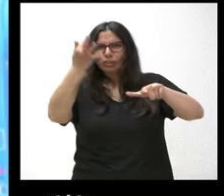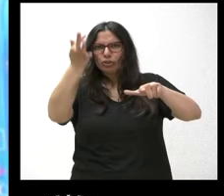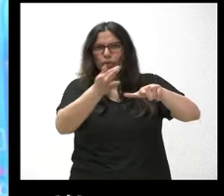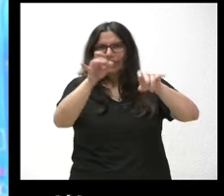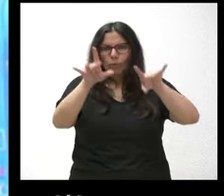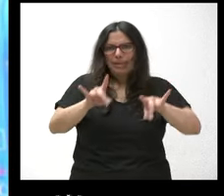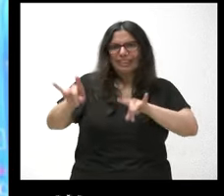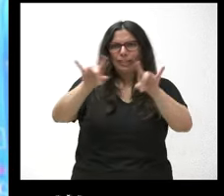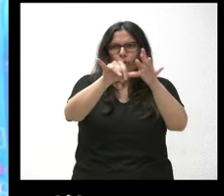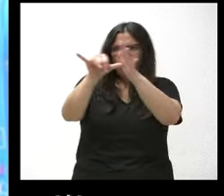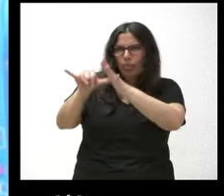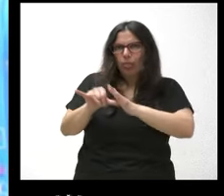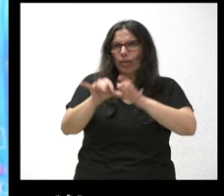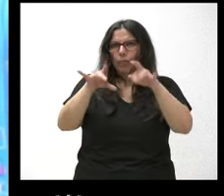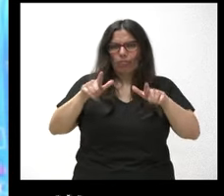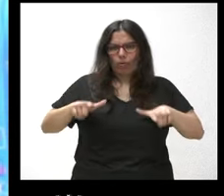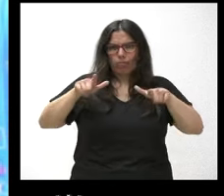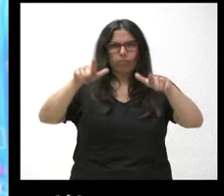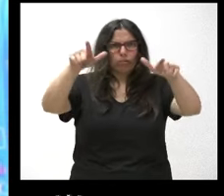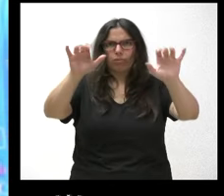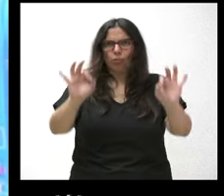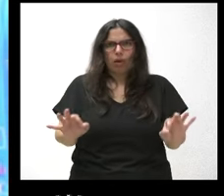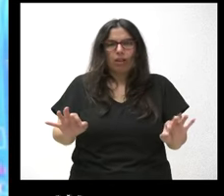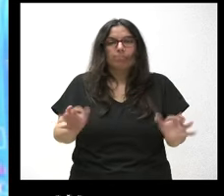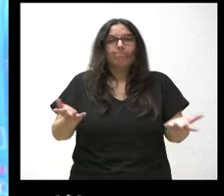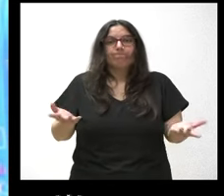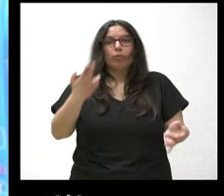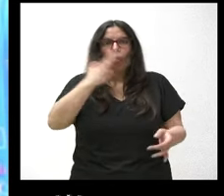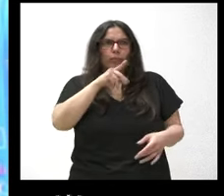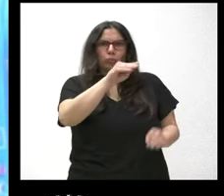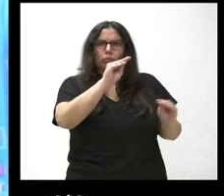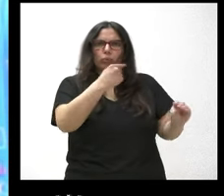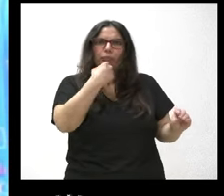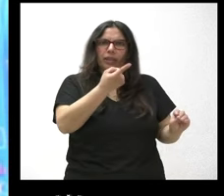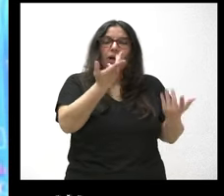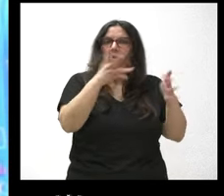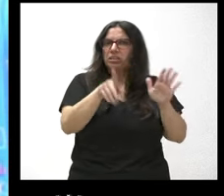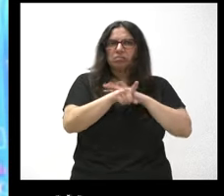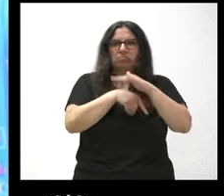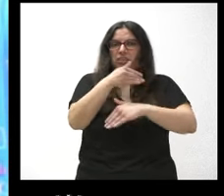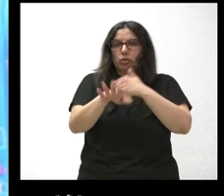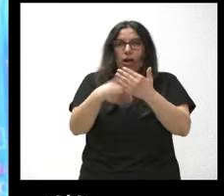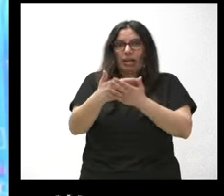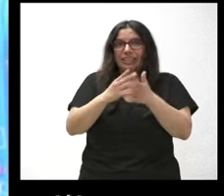territorio, uno tras otro. A pesar de que el compromiso suyo, se están tramitando hasta el punto de